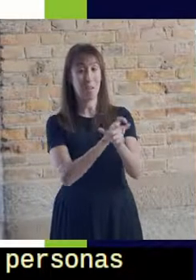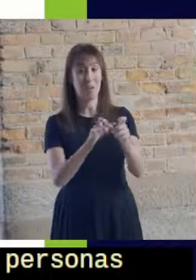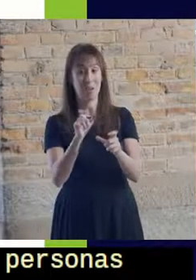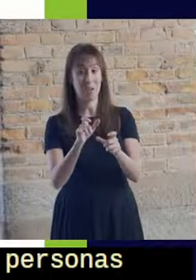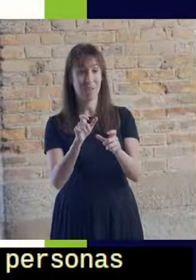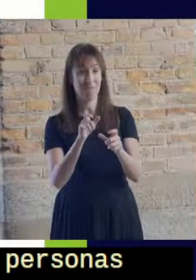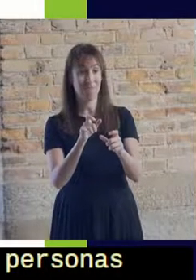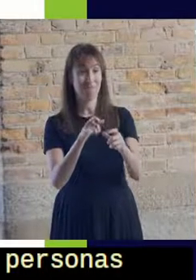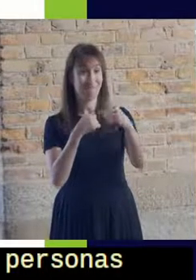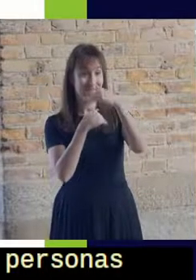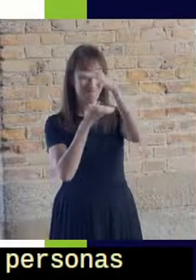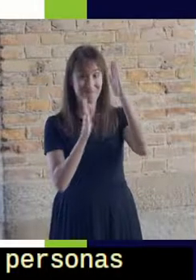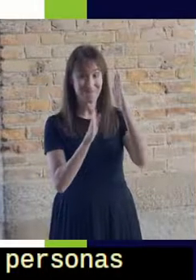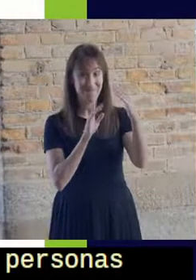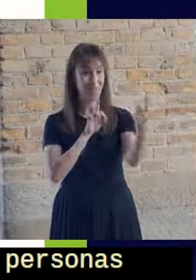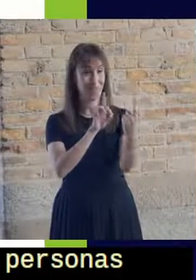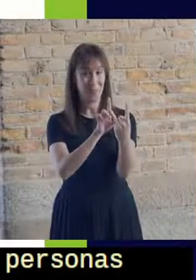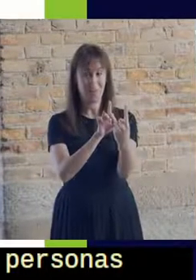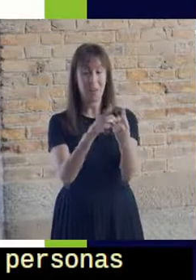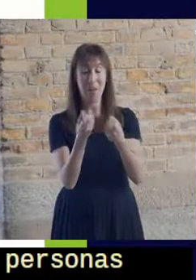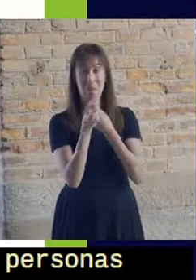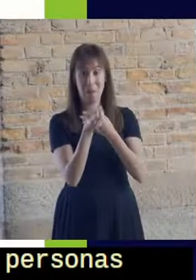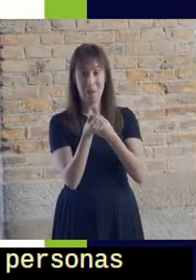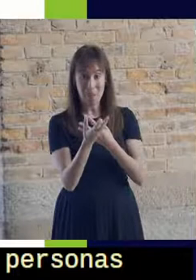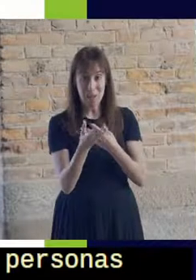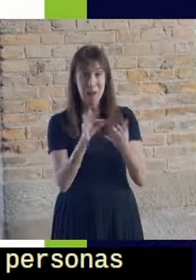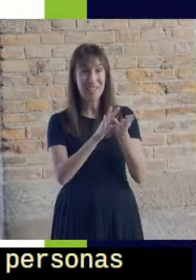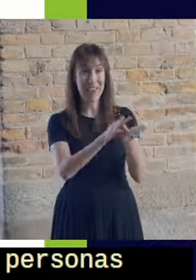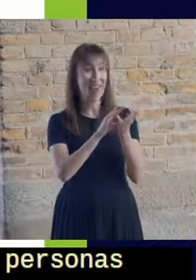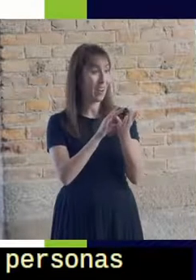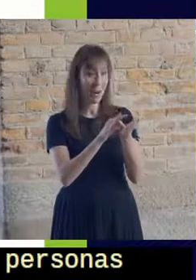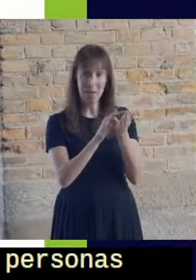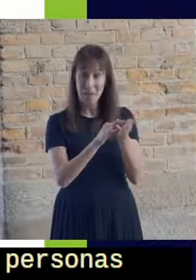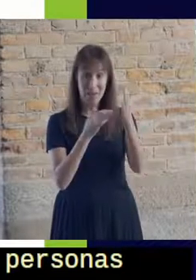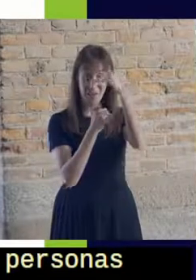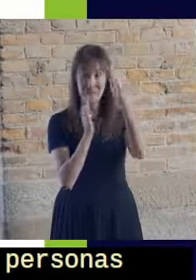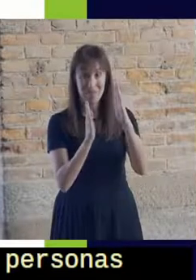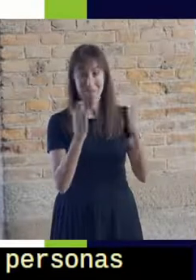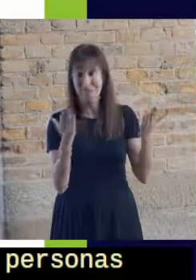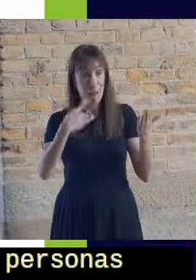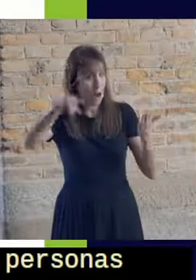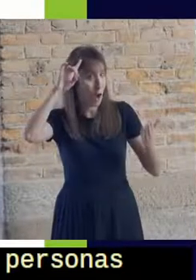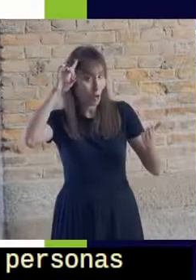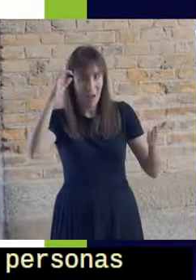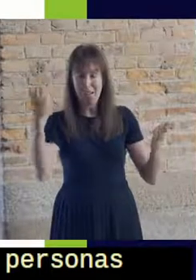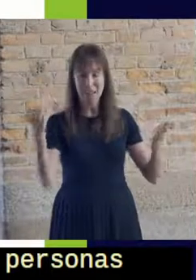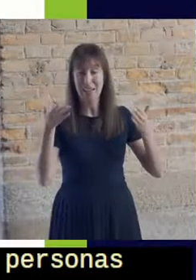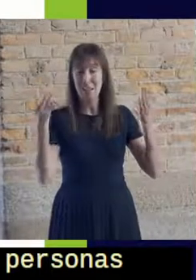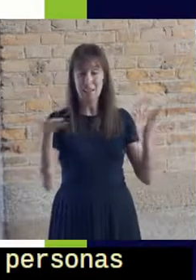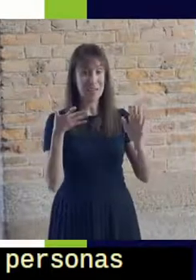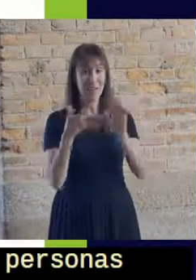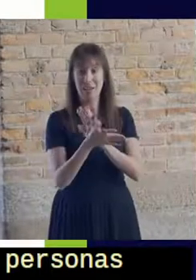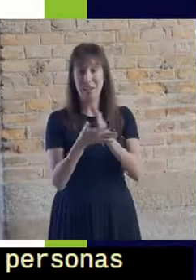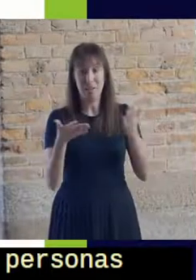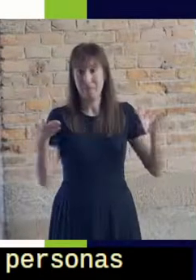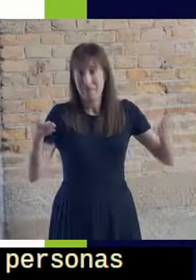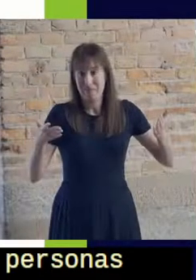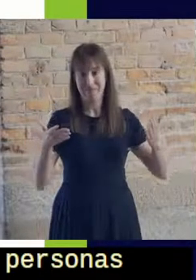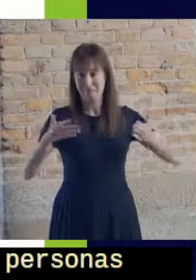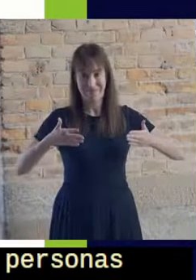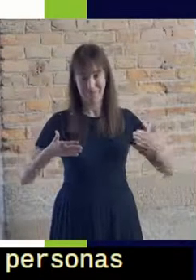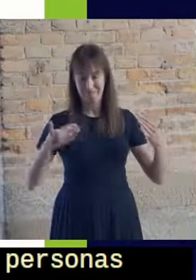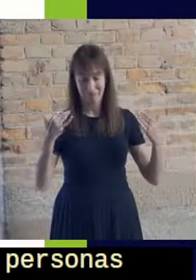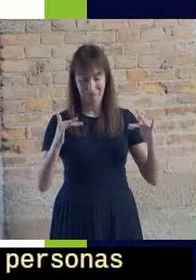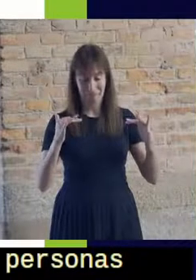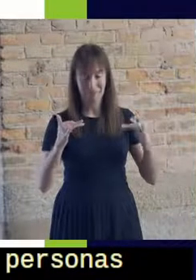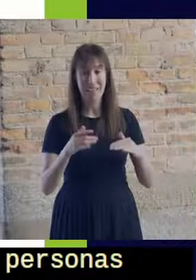atender y las que nos tienen que dar algún tipo de información algún tipo de servicio algún tipo de algo no tienen conciencia de esto con lo cual es un derrotero y las